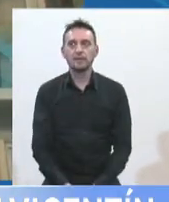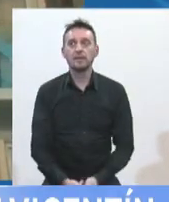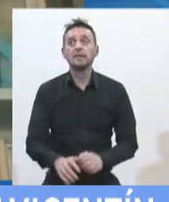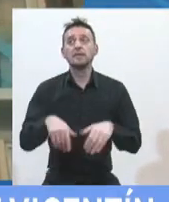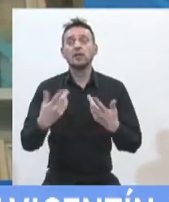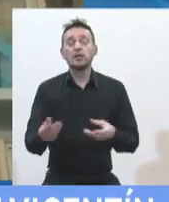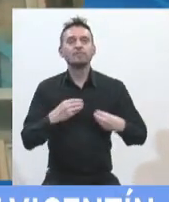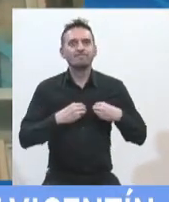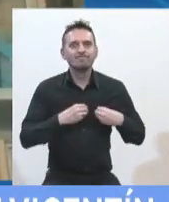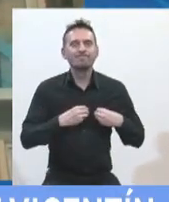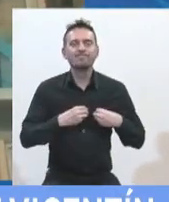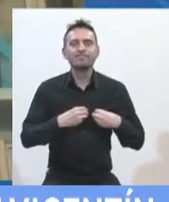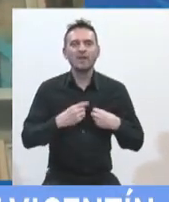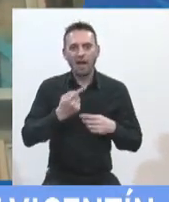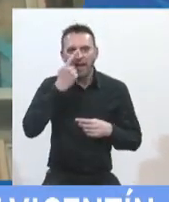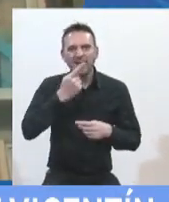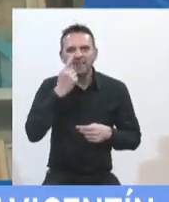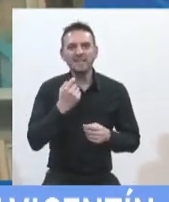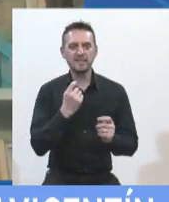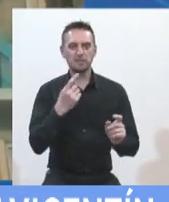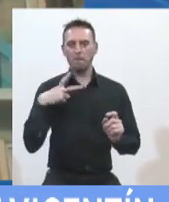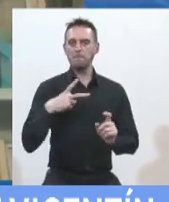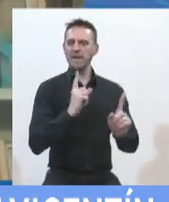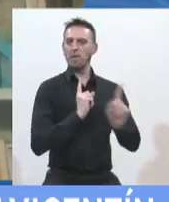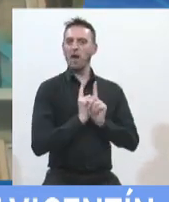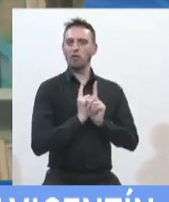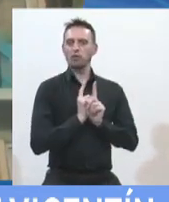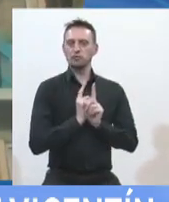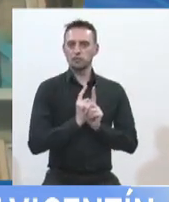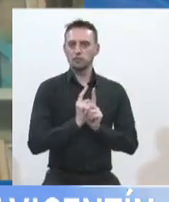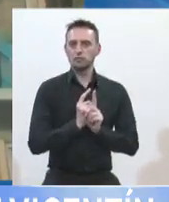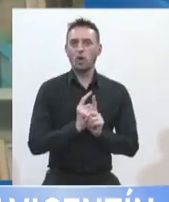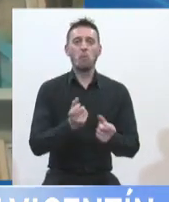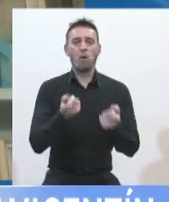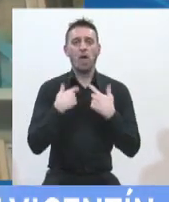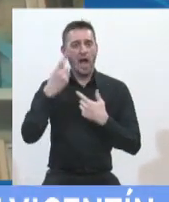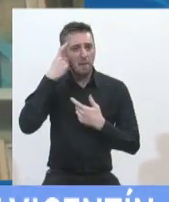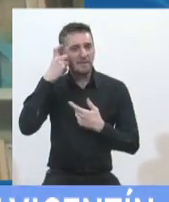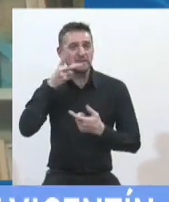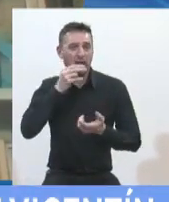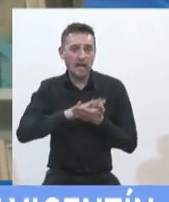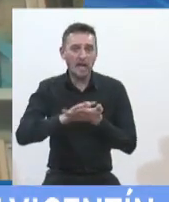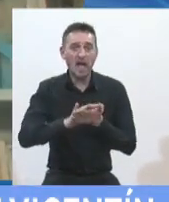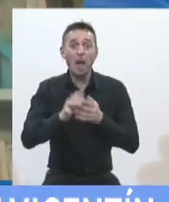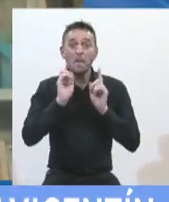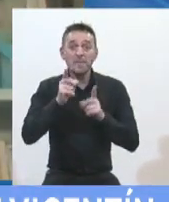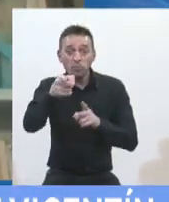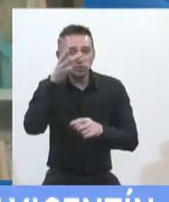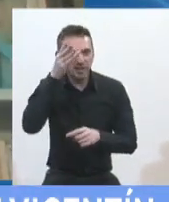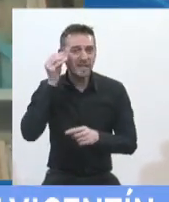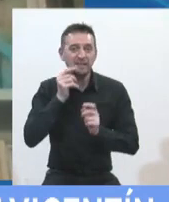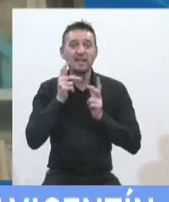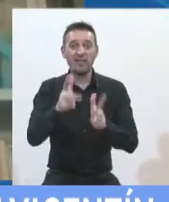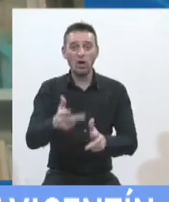movilizada por intereses a doc de corto plazo que no crea ni genera en una lección definitiva y no voy a citar a usted de un debate